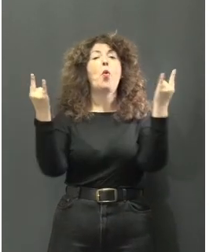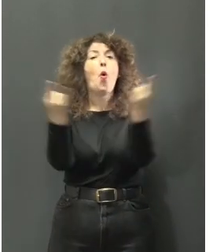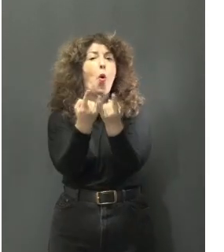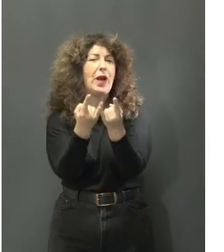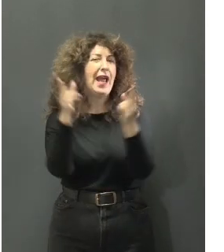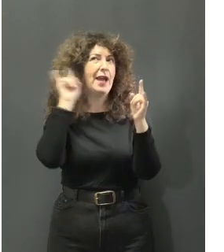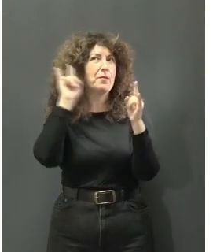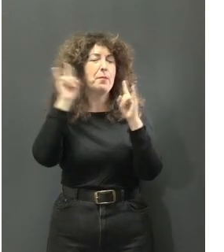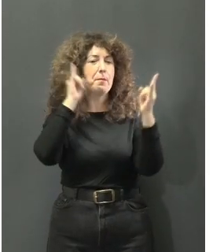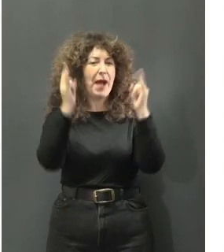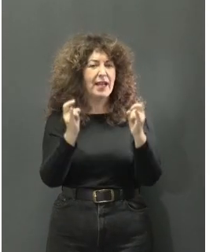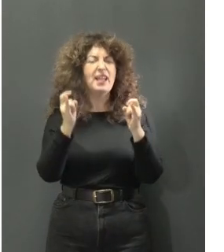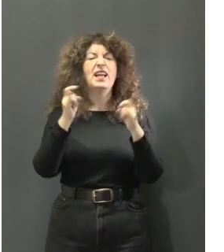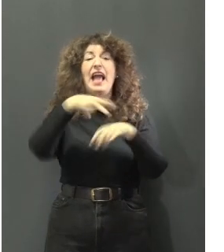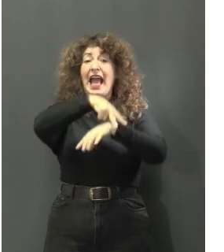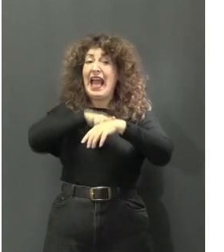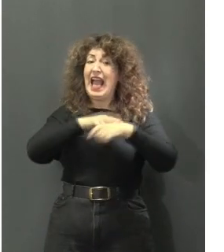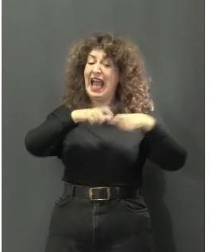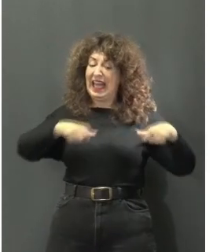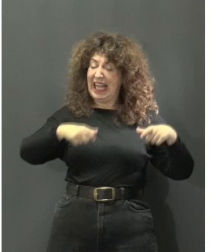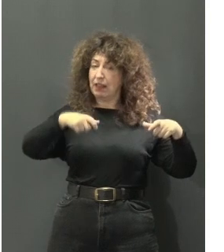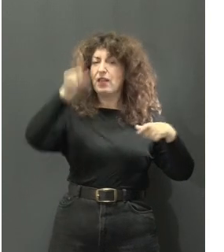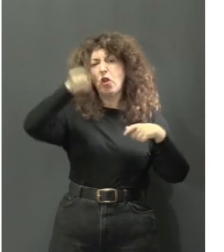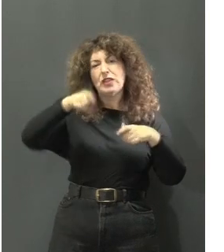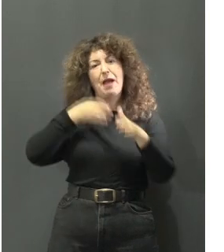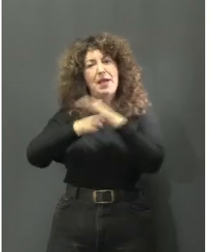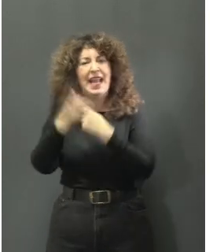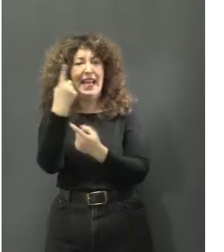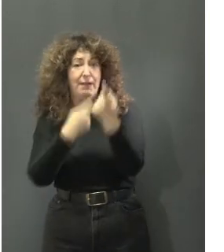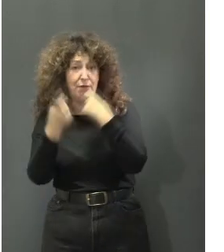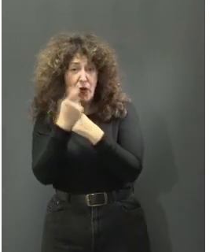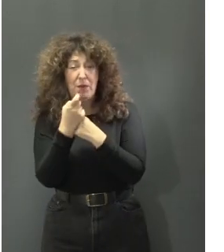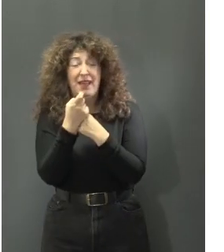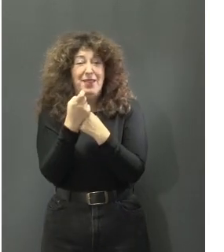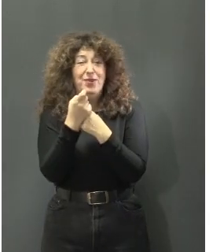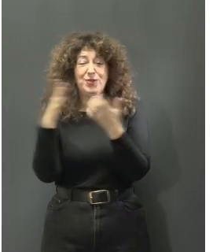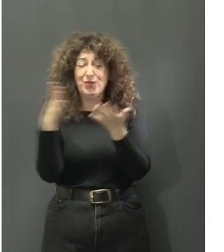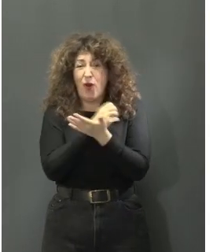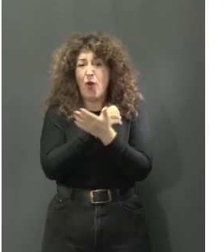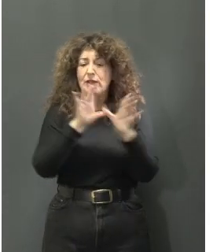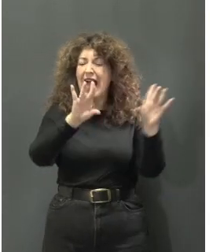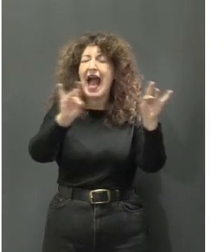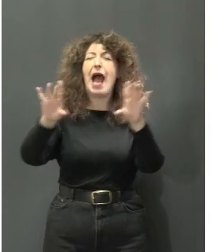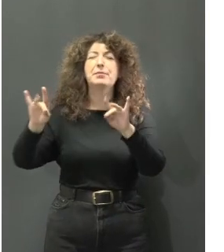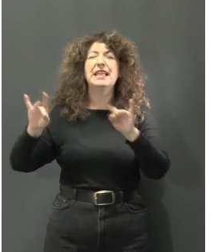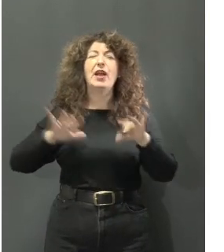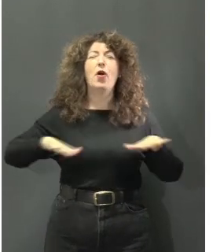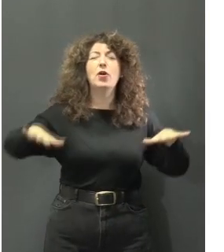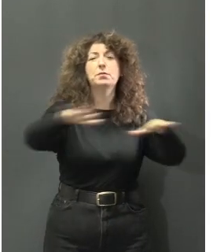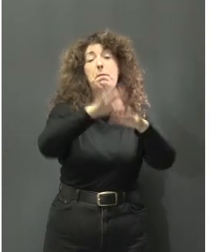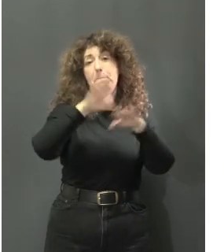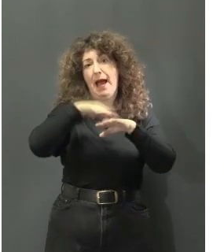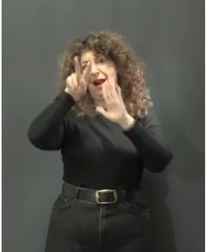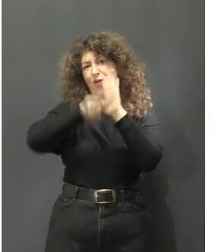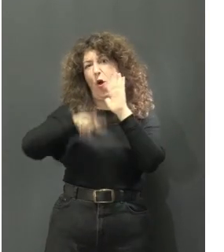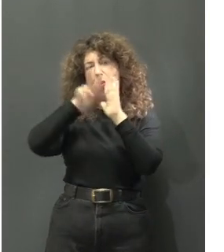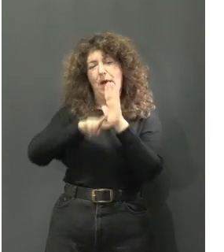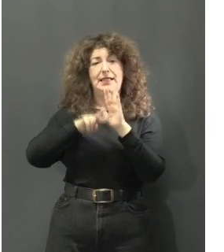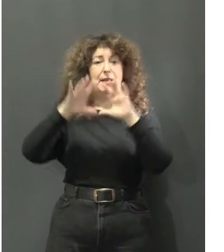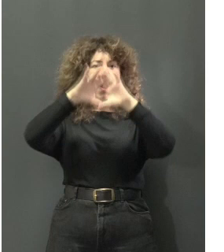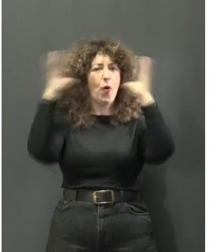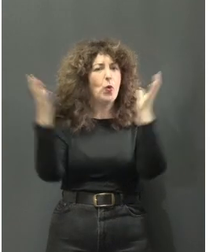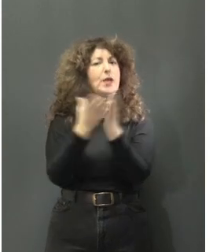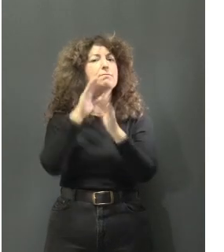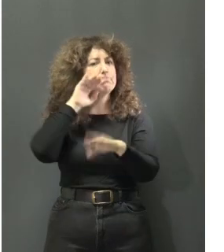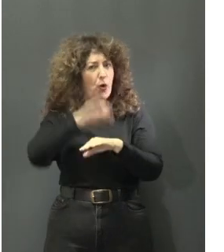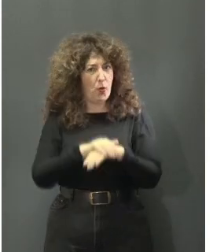todo, barandillas, planos ápticos, todo pues cumpliendo toda la normativa de la accesibilidad universal. Nos apoyamos mucho en los